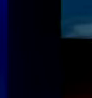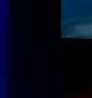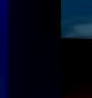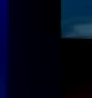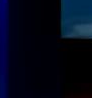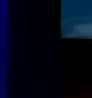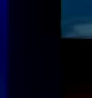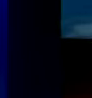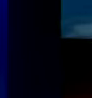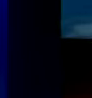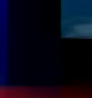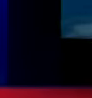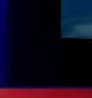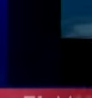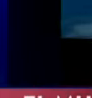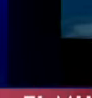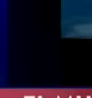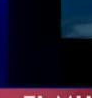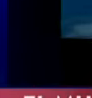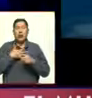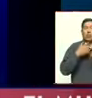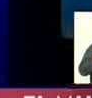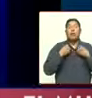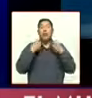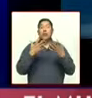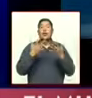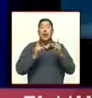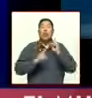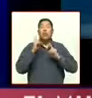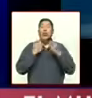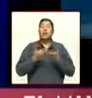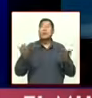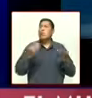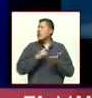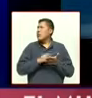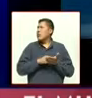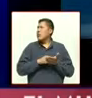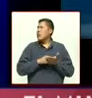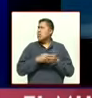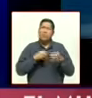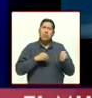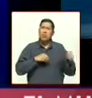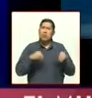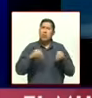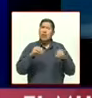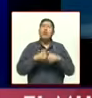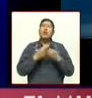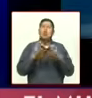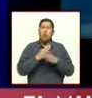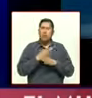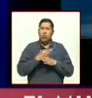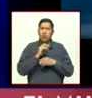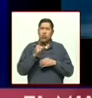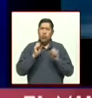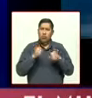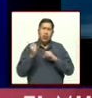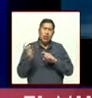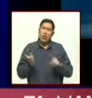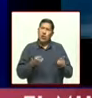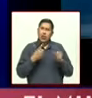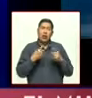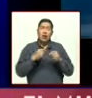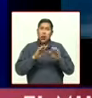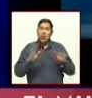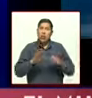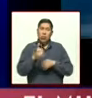Así es, Paula, es una gran noticia y por favor a continuación le vamos a dar algunos detalles de esta dinámica, de cómo va a funcionar para que usted pueda asistir